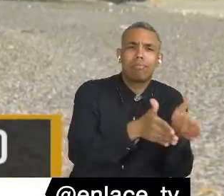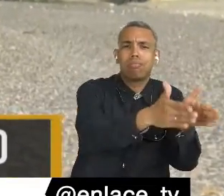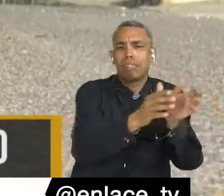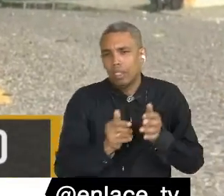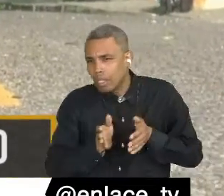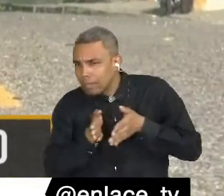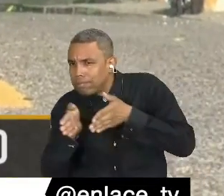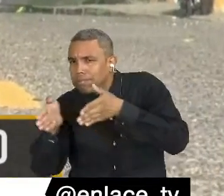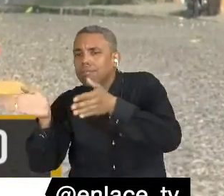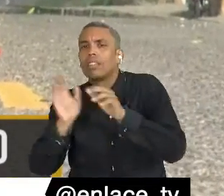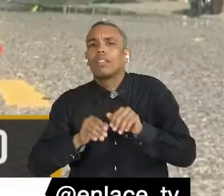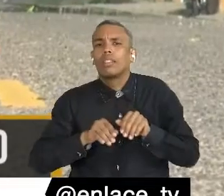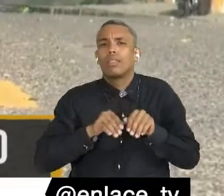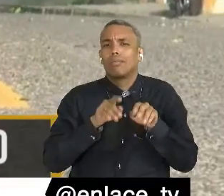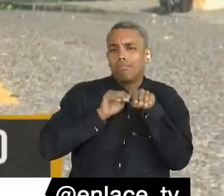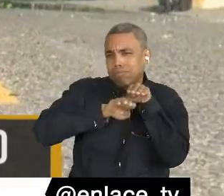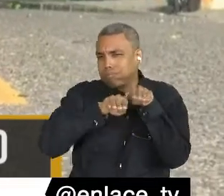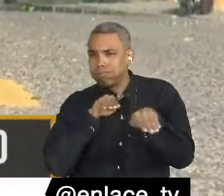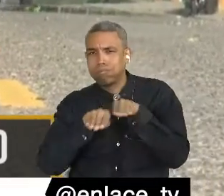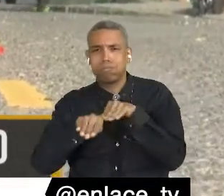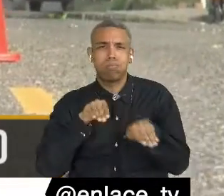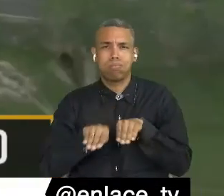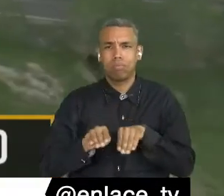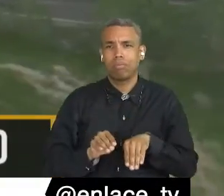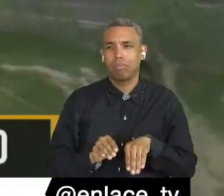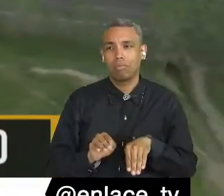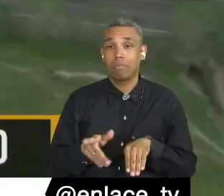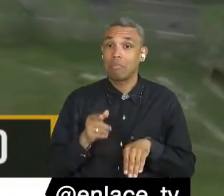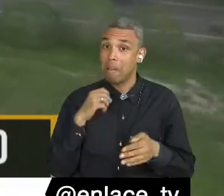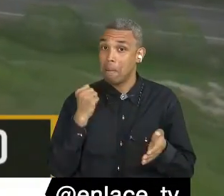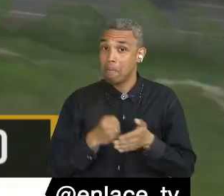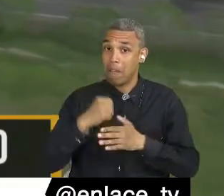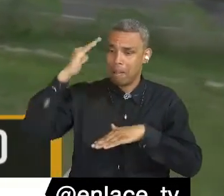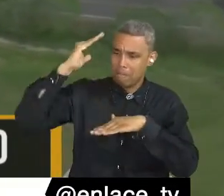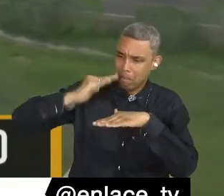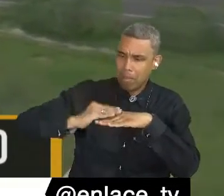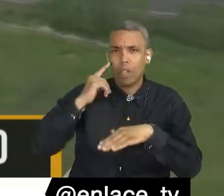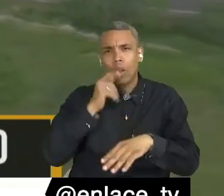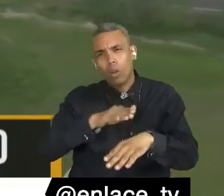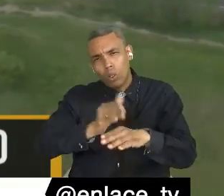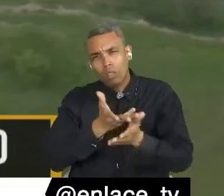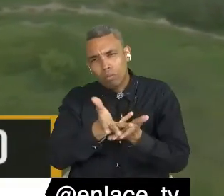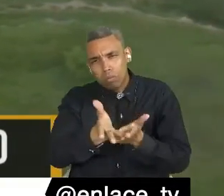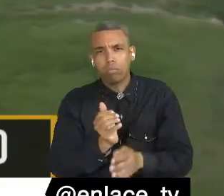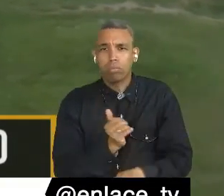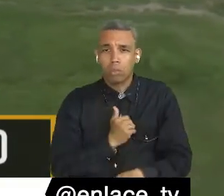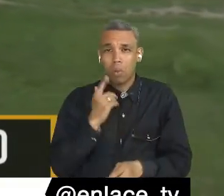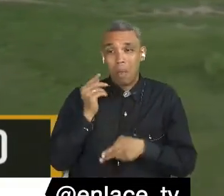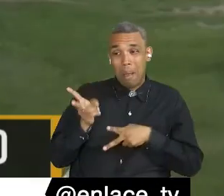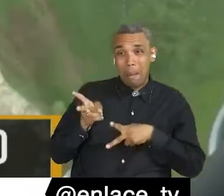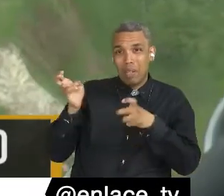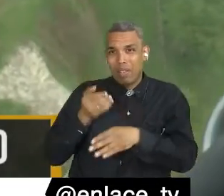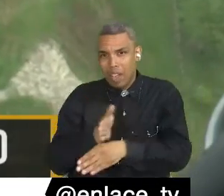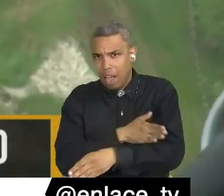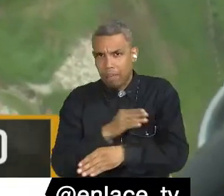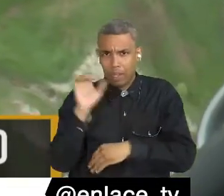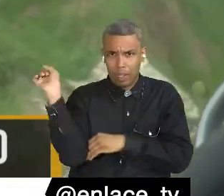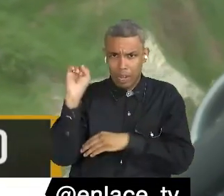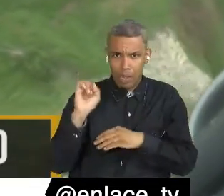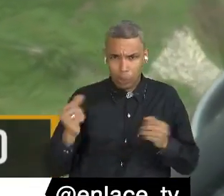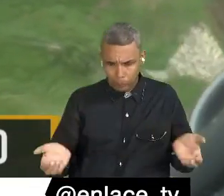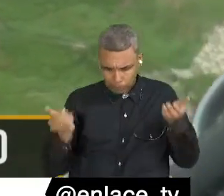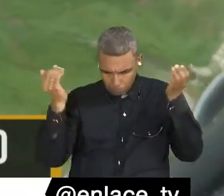recomendación para que el día de hoy, por favor, hagamos una conducción siempre a la defensiva. Revisemos los sistemas, el estado técnico-mecánico del vehículo,